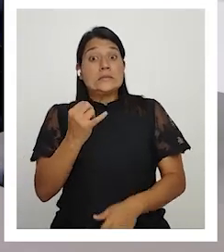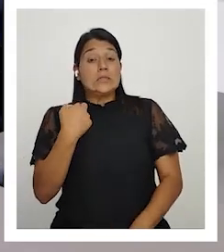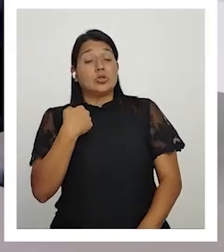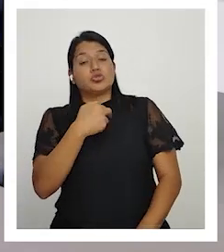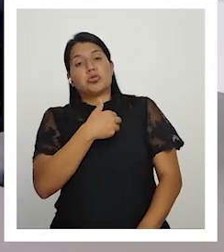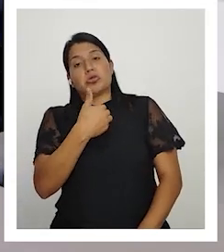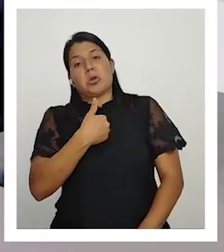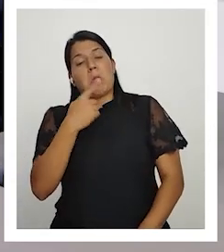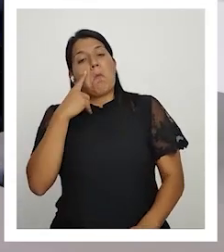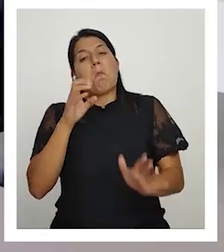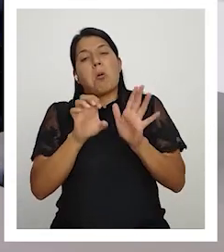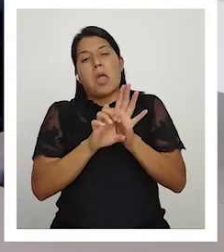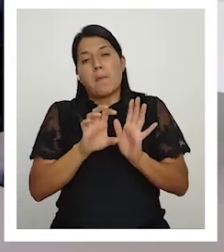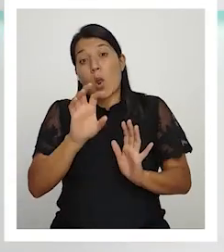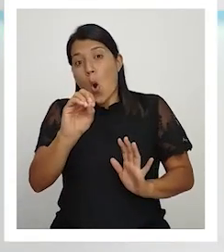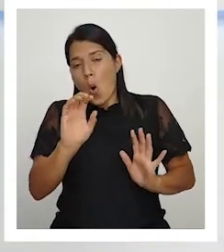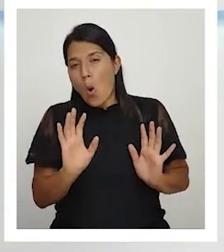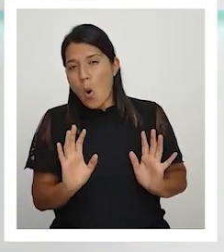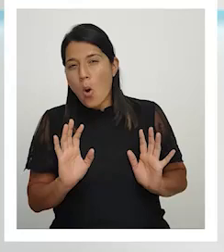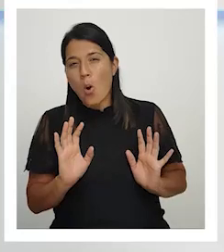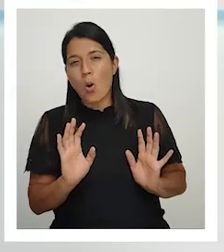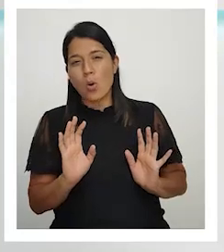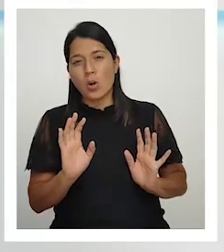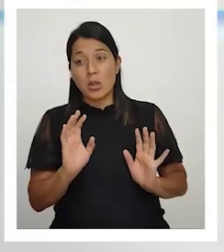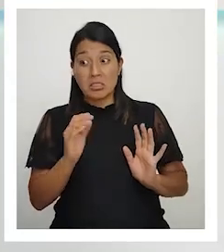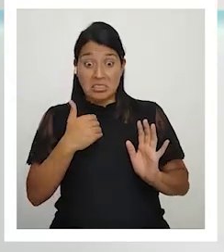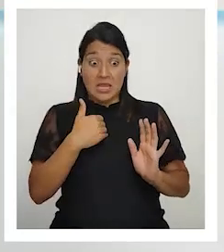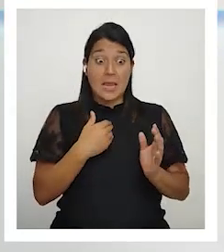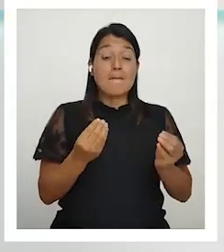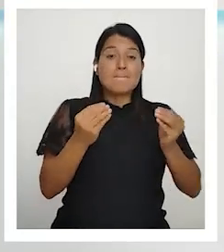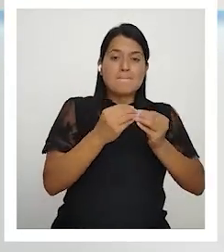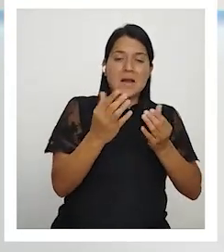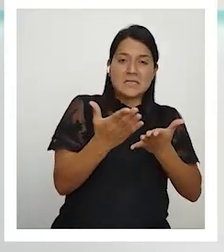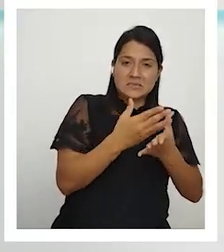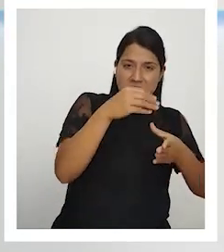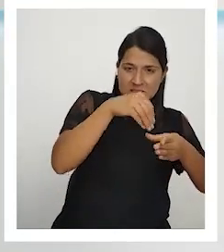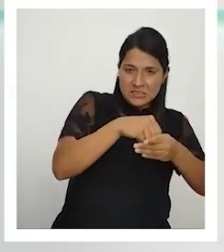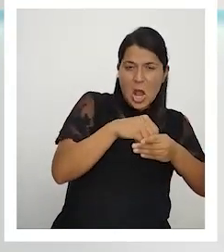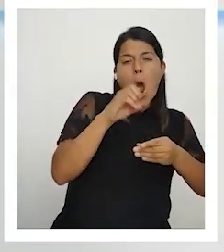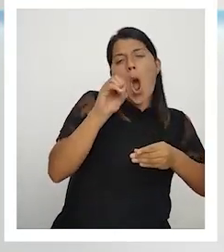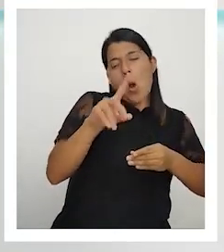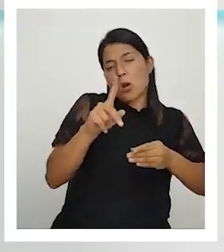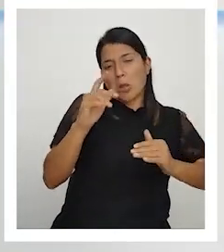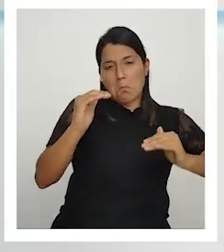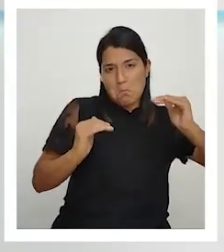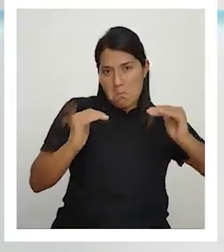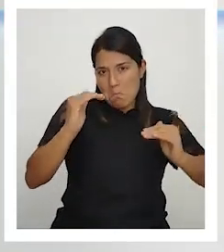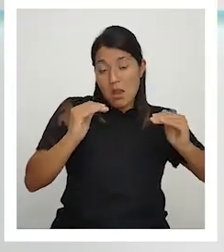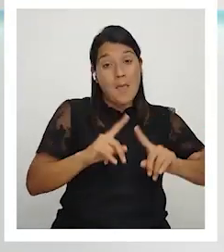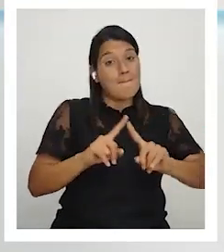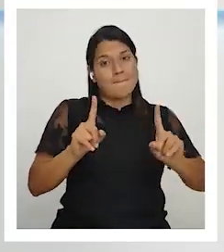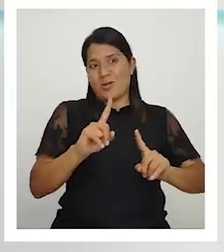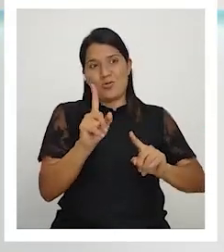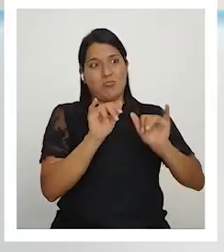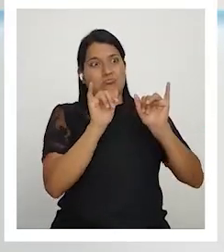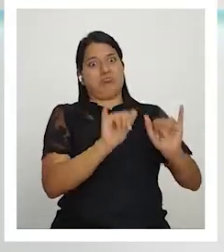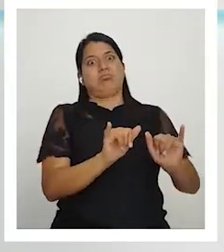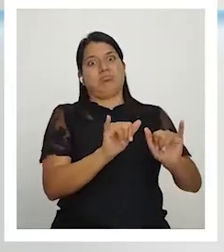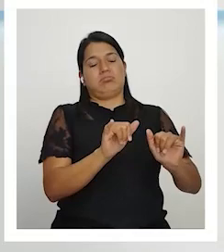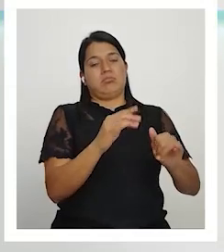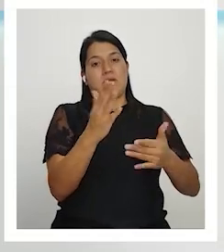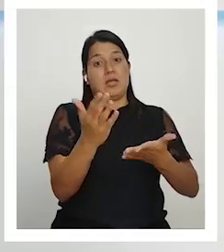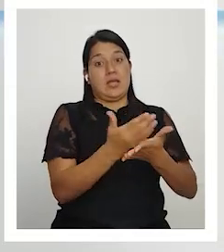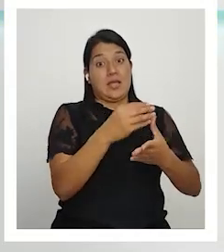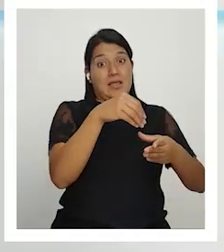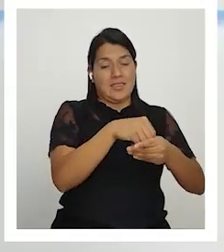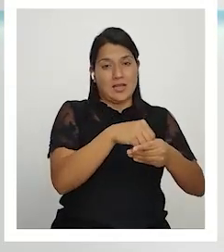ejemplo, o previera un incremento de los ingresos, uno dice, bueno, se compensa una cosa con la otra eventualmente, pero no es el caso, ¿verdad? El caso,